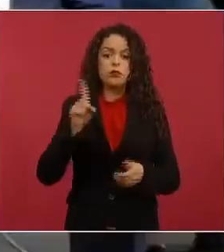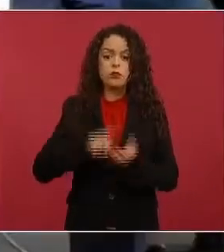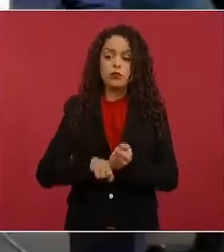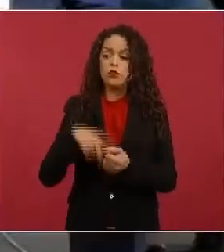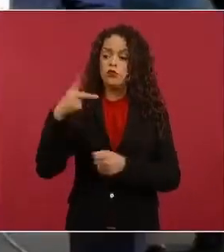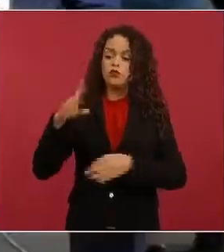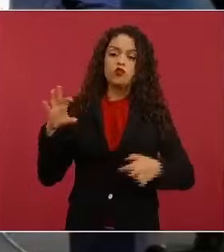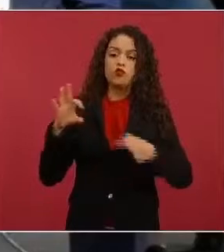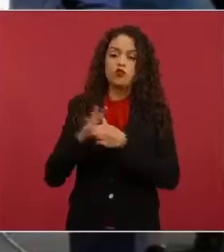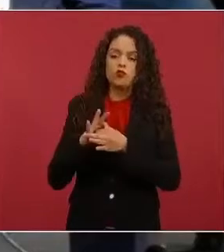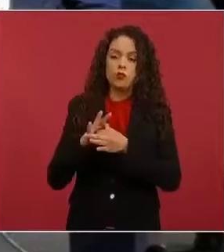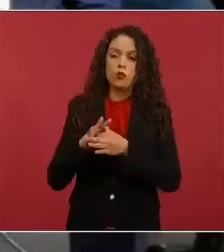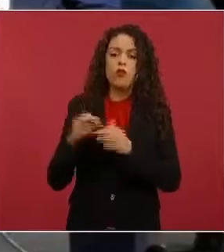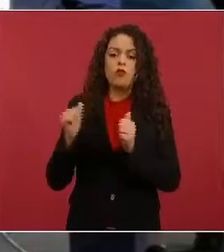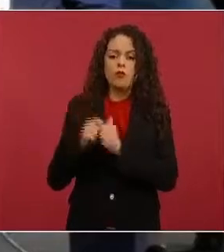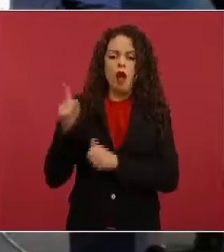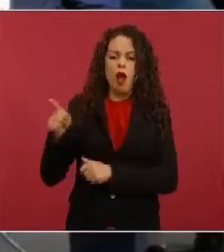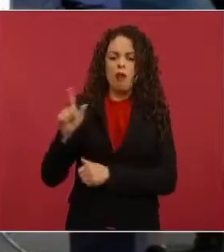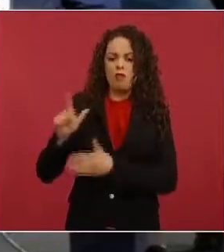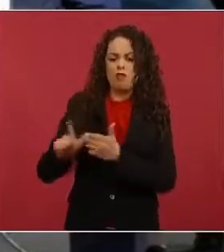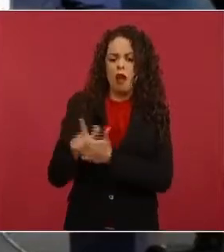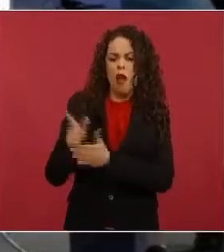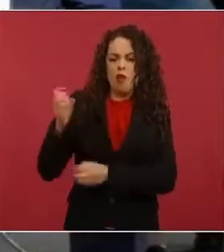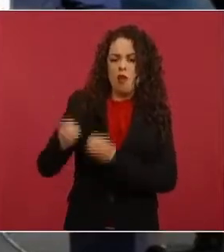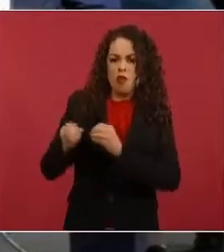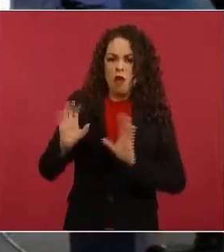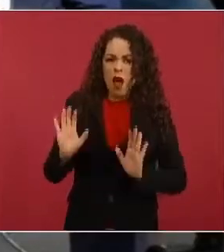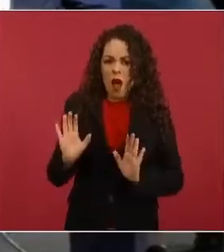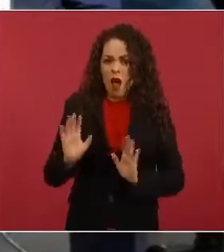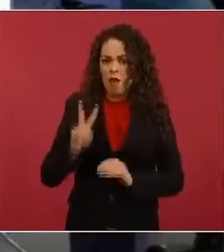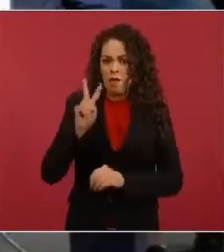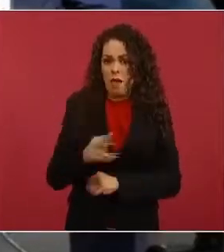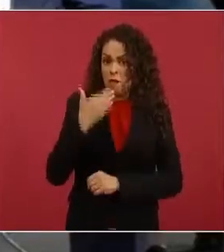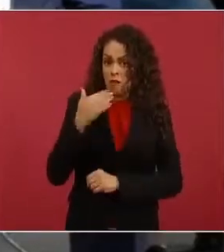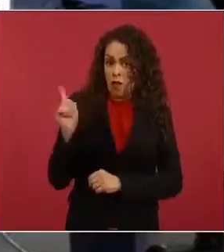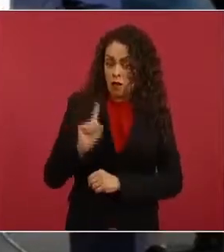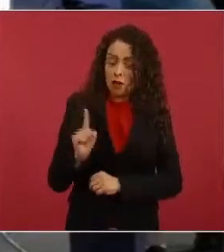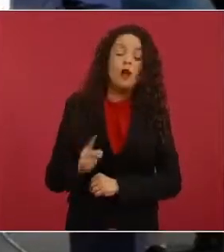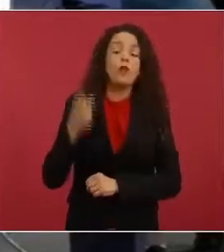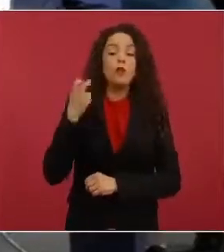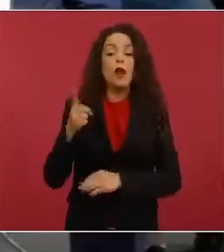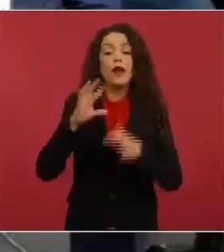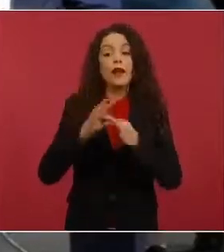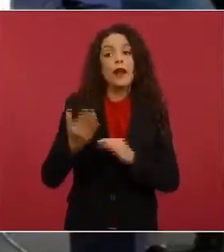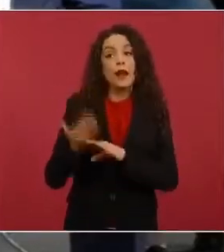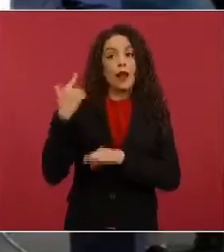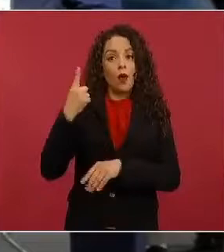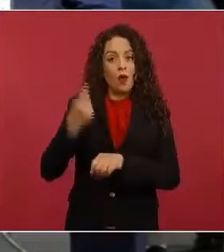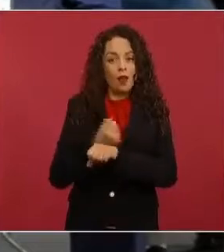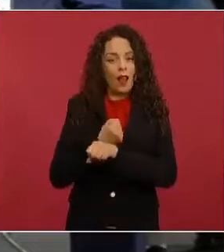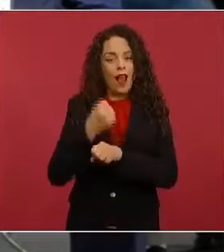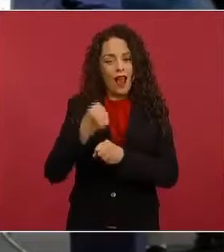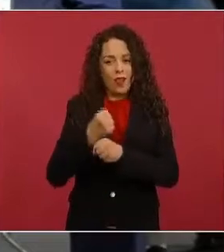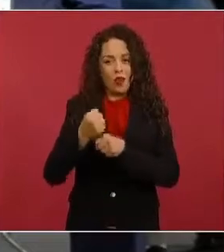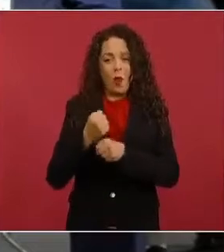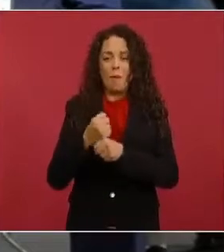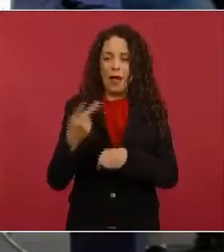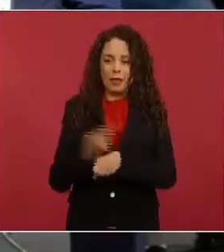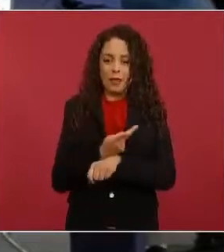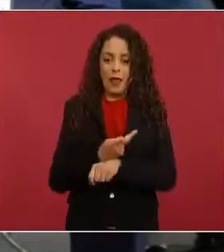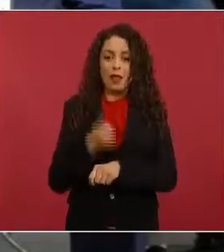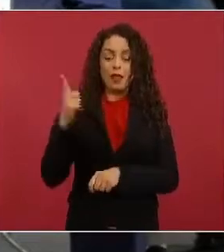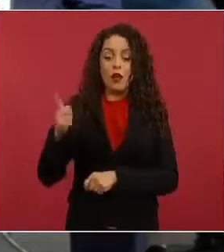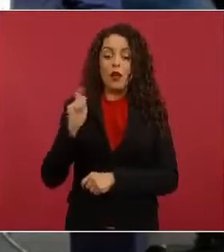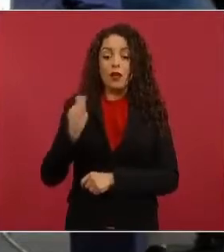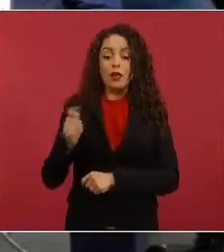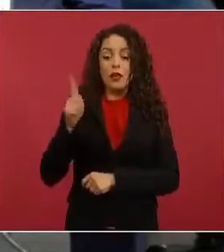extrajudicial. Este caso se lo dimos a conocer el año pasado y de ahí se derivó el acercamiento de la Secretaría de Seguridad y del